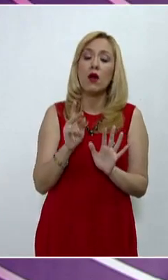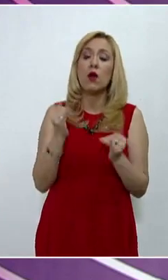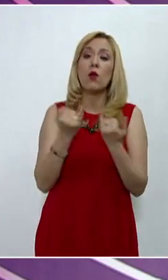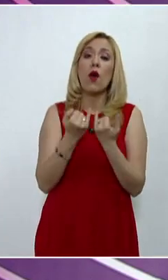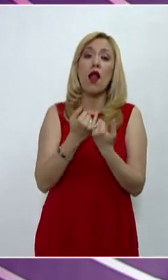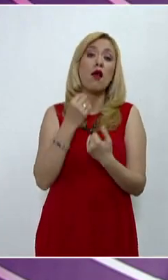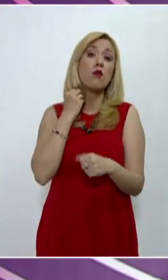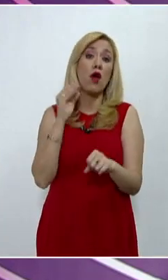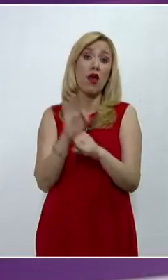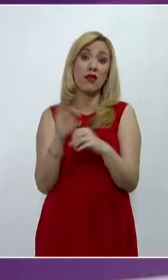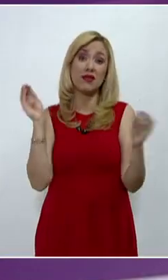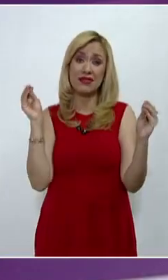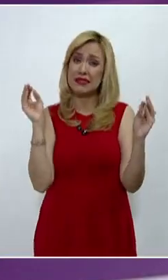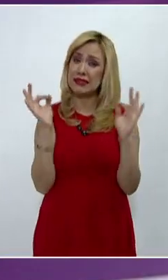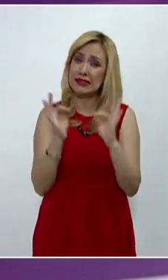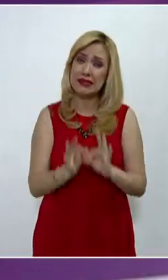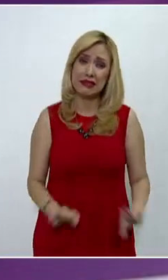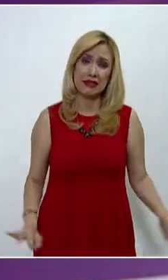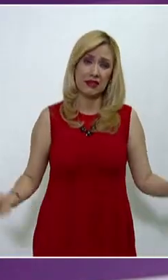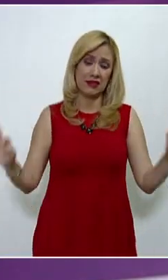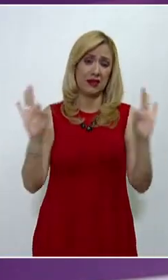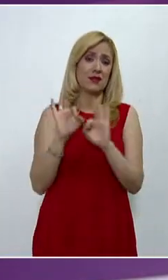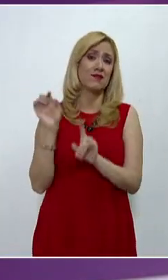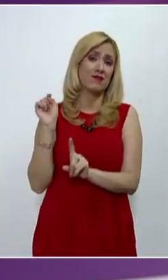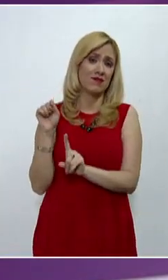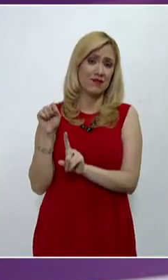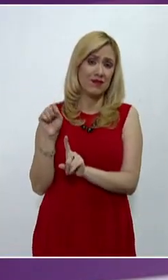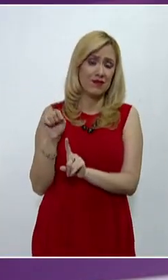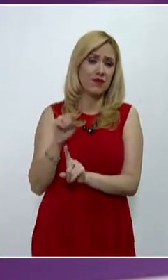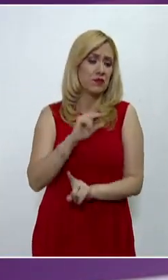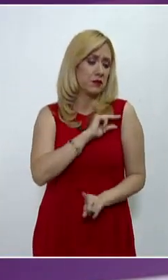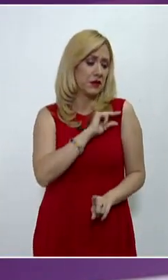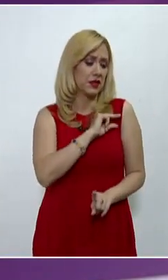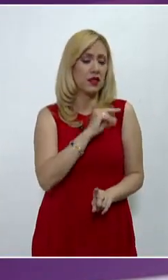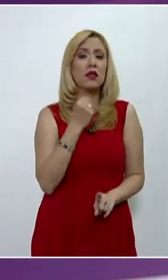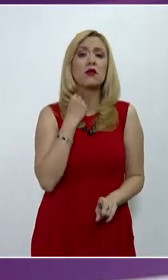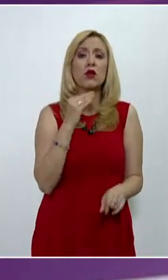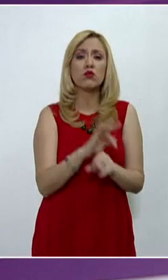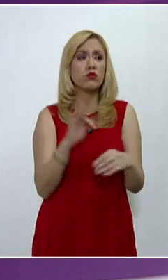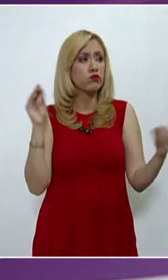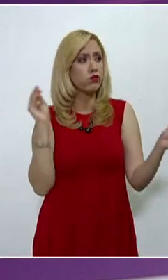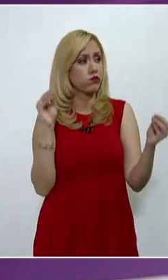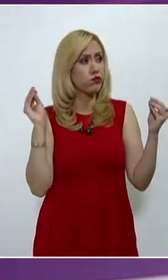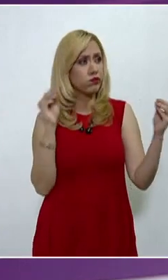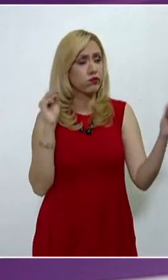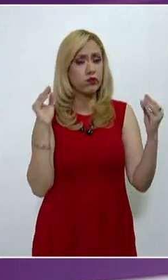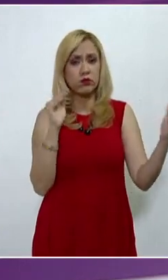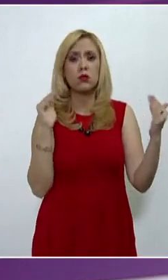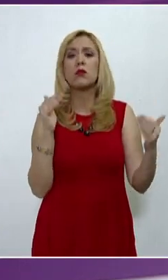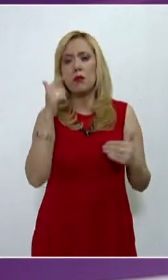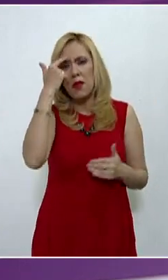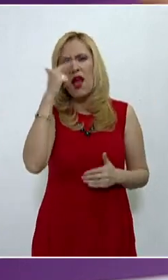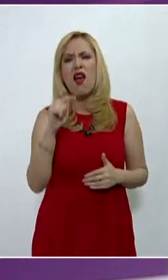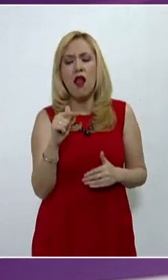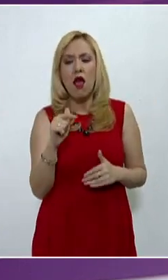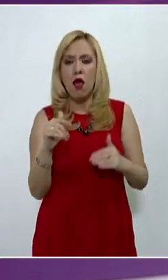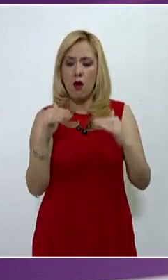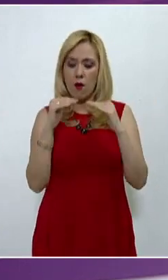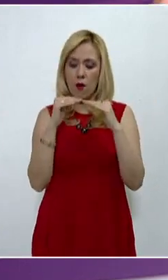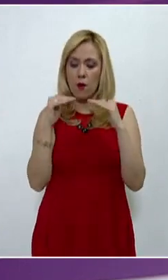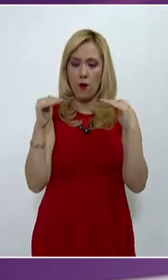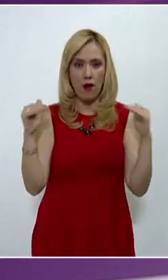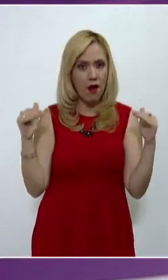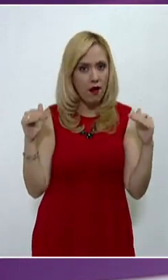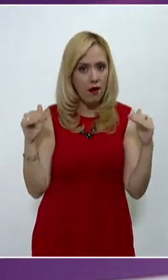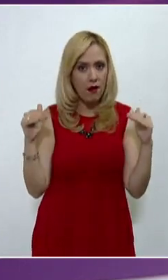defensa pública. Es fundamental fortalecer la defensoría, especialmente la defensoría pública. ¿Para qué? Para que haya una igualdad